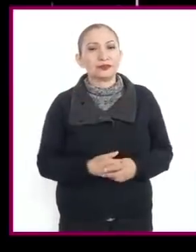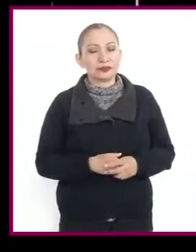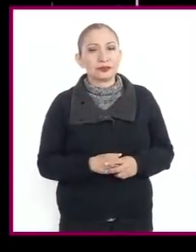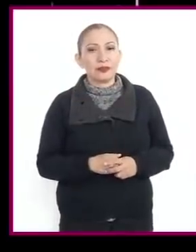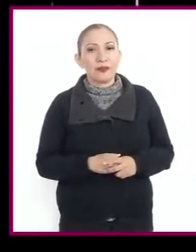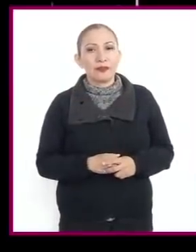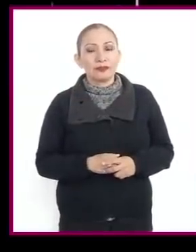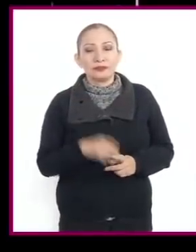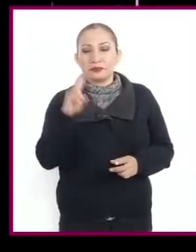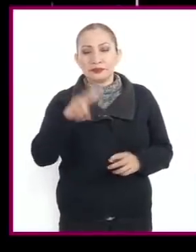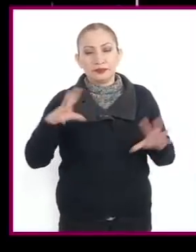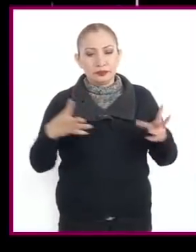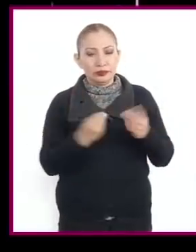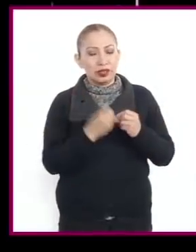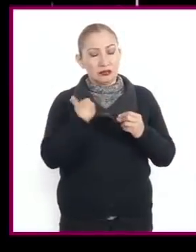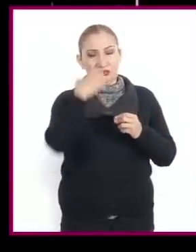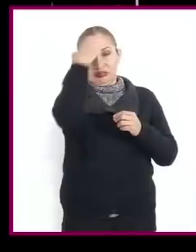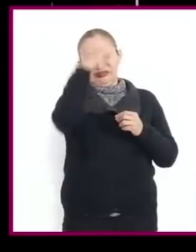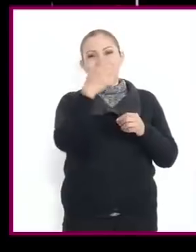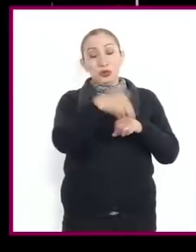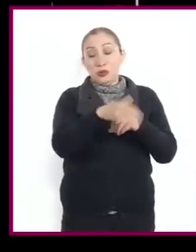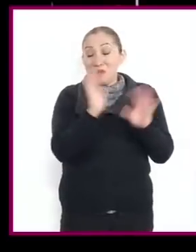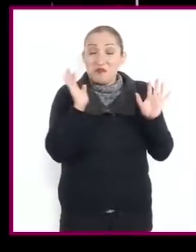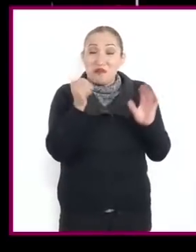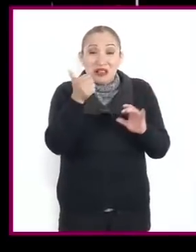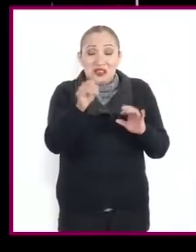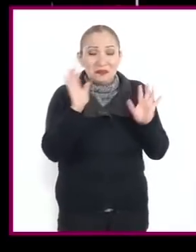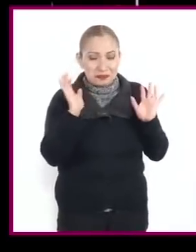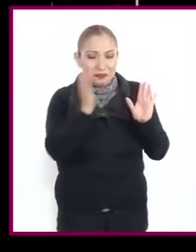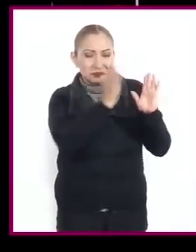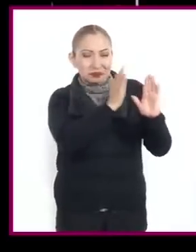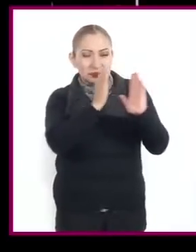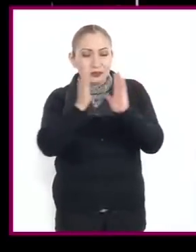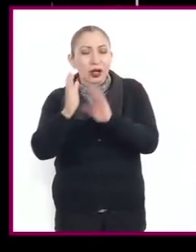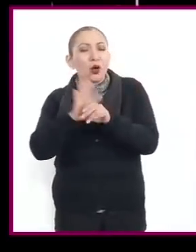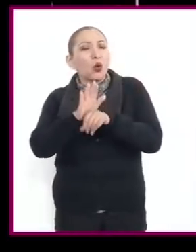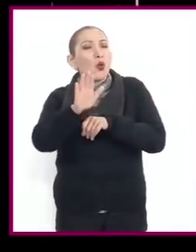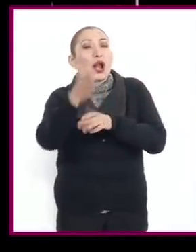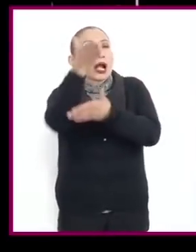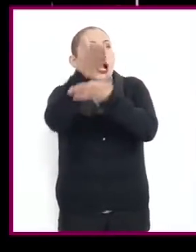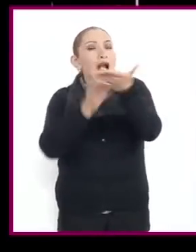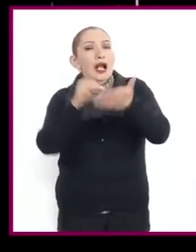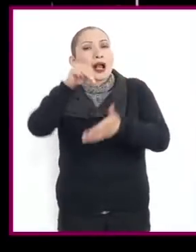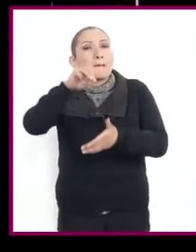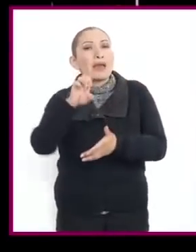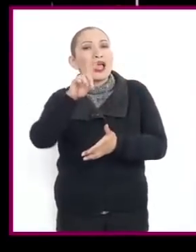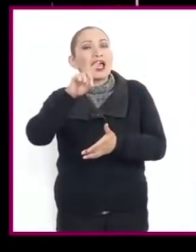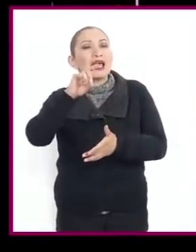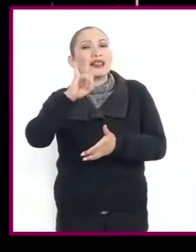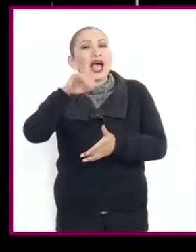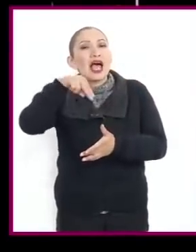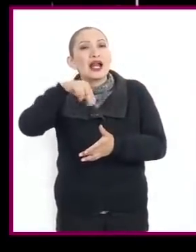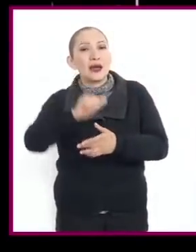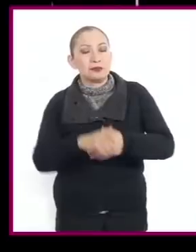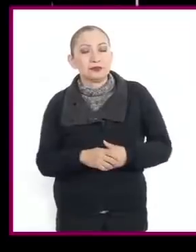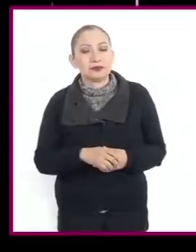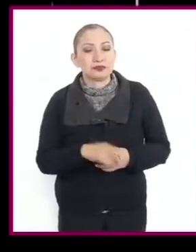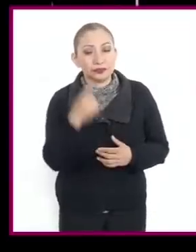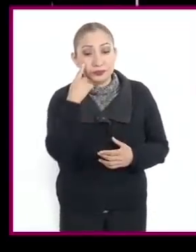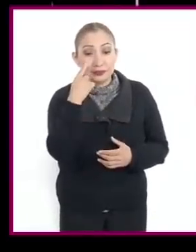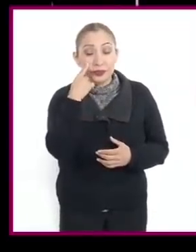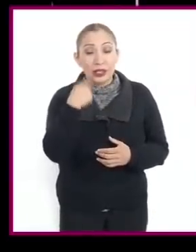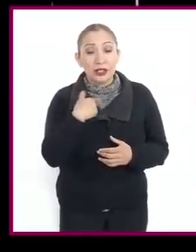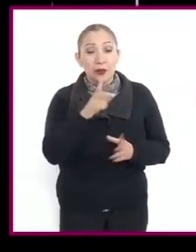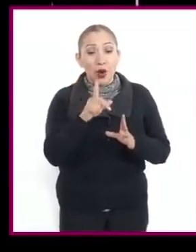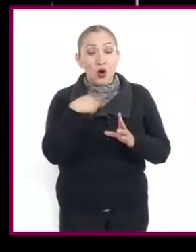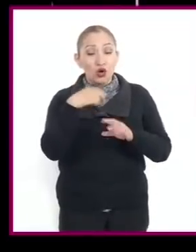1.000.000. Realmente un conjunto extraño de datos, pero en este caso, ¿cuál es la mediana? Bueno, en este caso tenemos